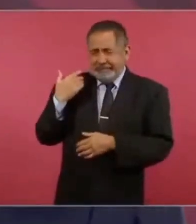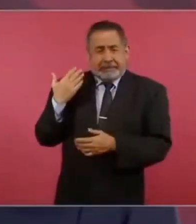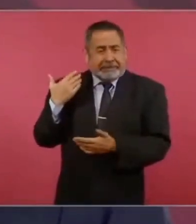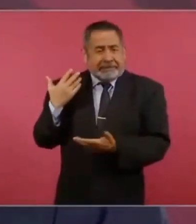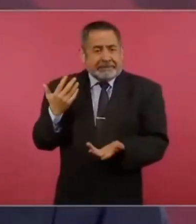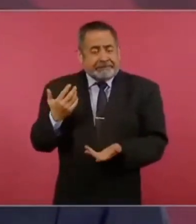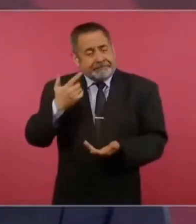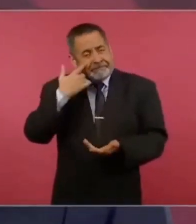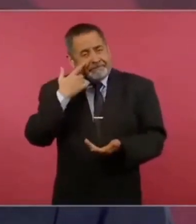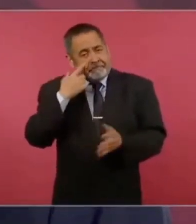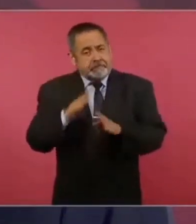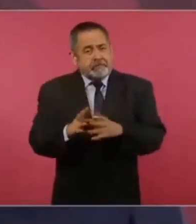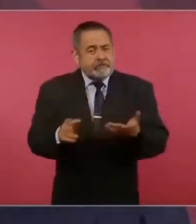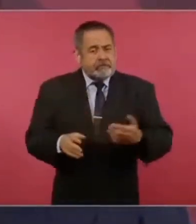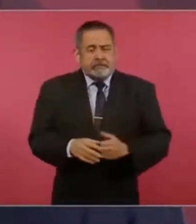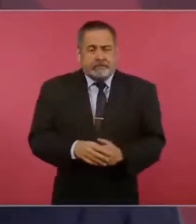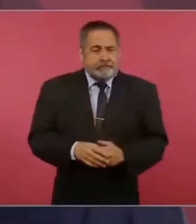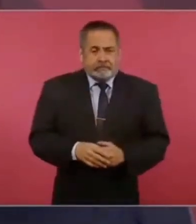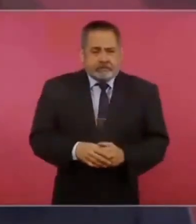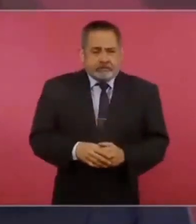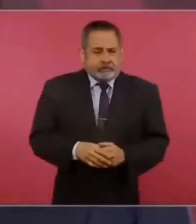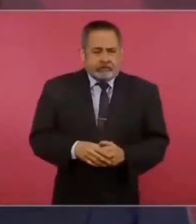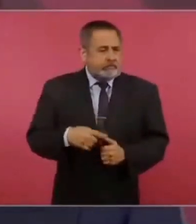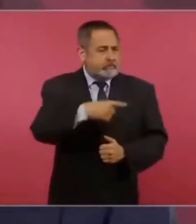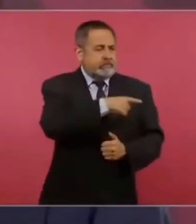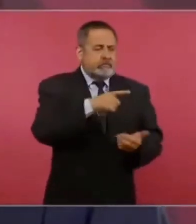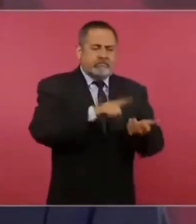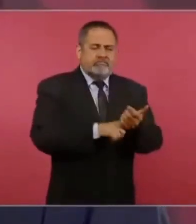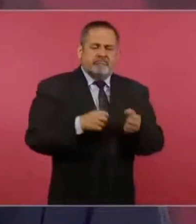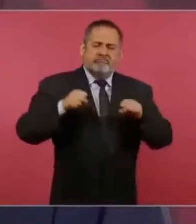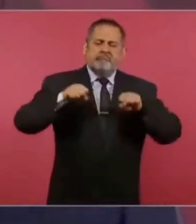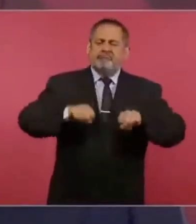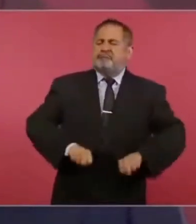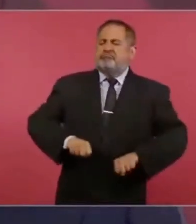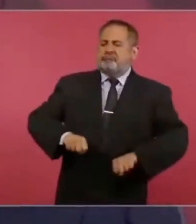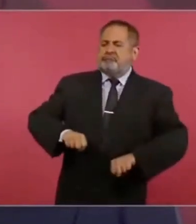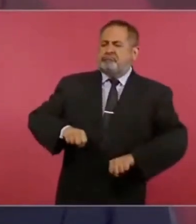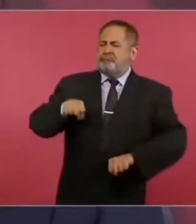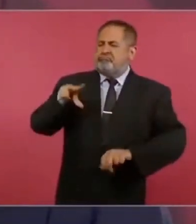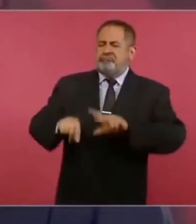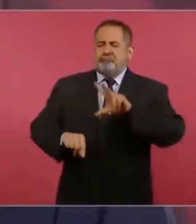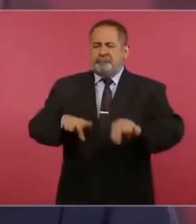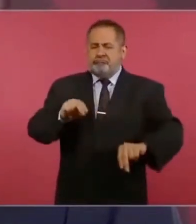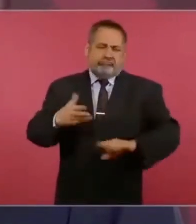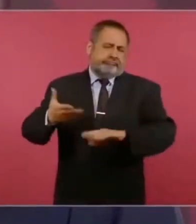fíjense lo que era el autoritarismo en el país.